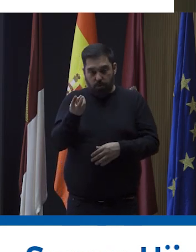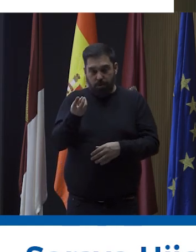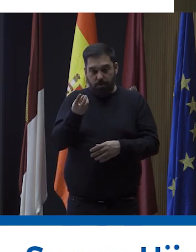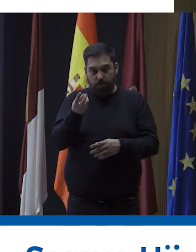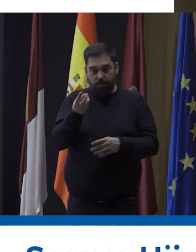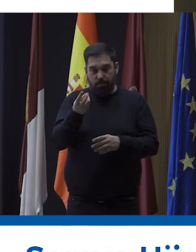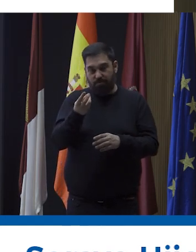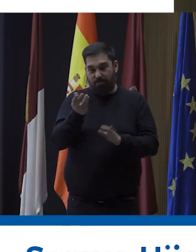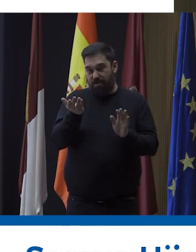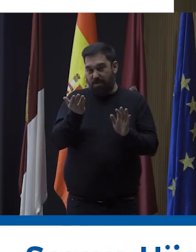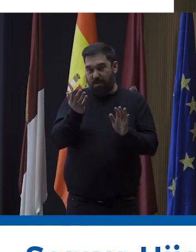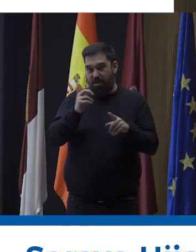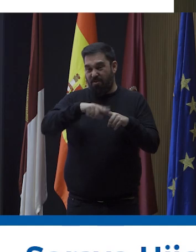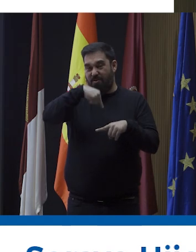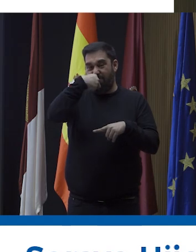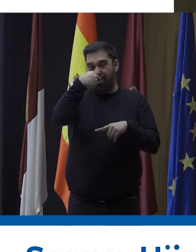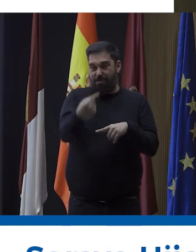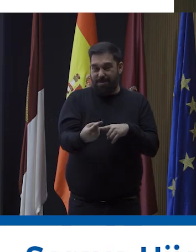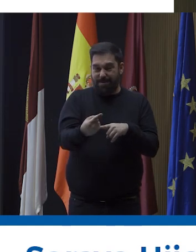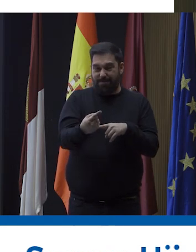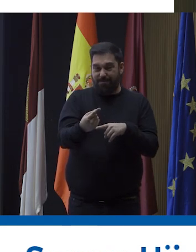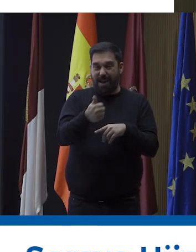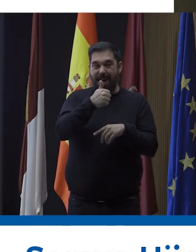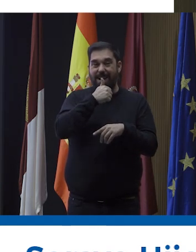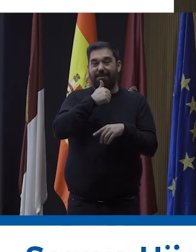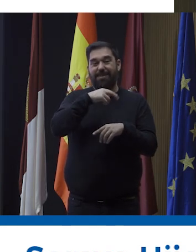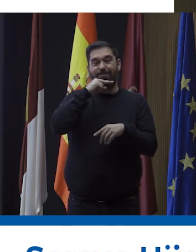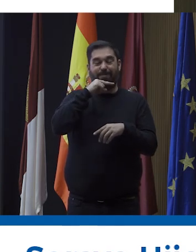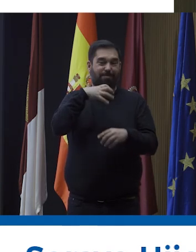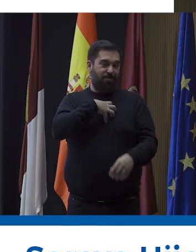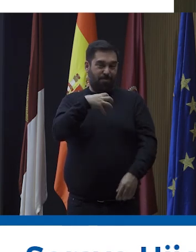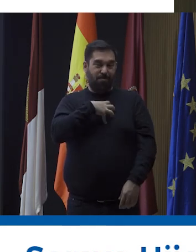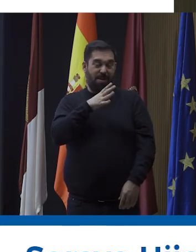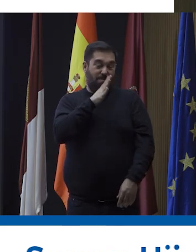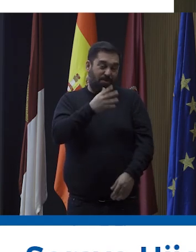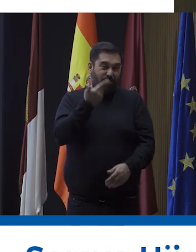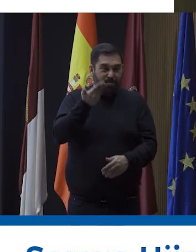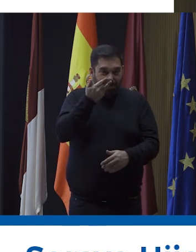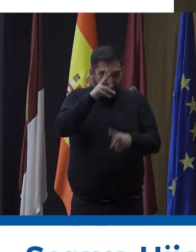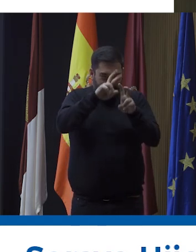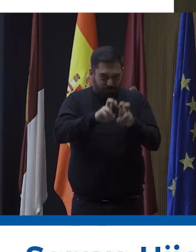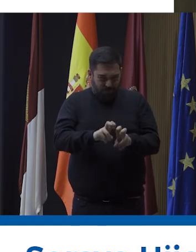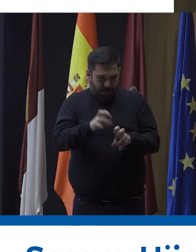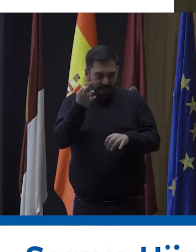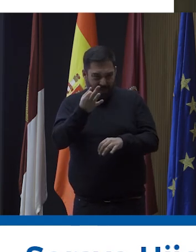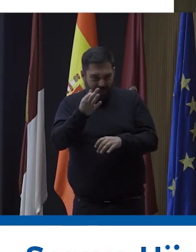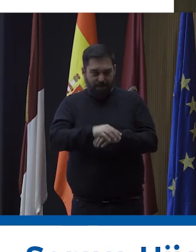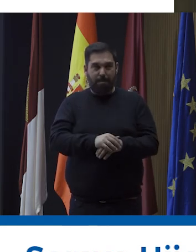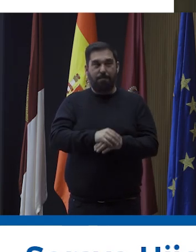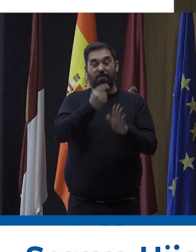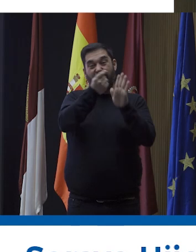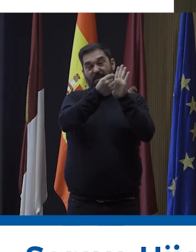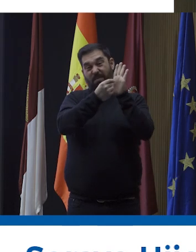acaba desarrollándose la incontinencia. Por eso es tan importante realizar el estudio. Y no solamente los